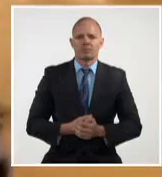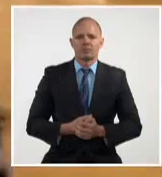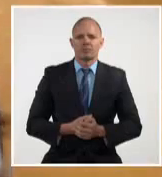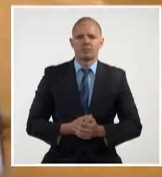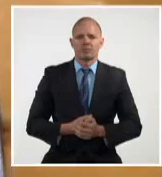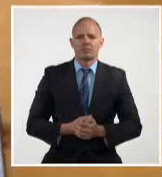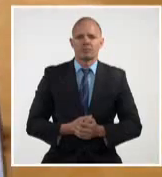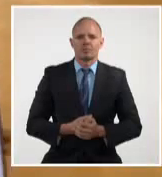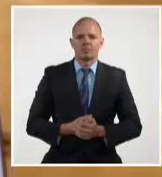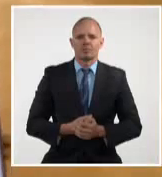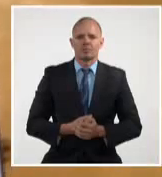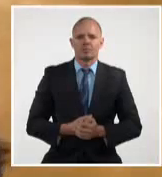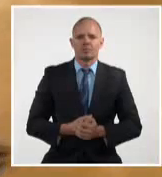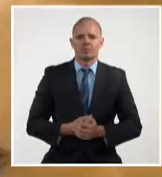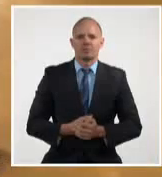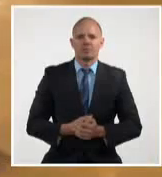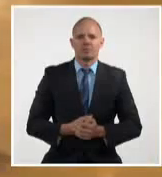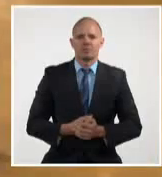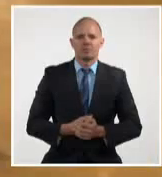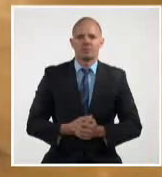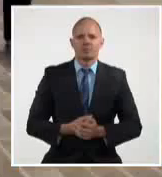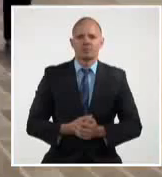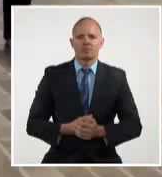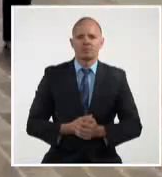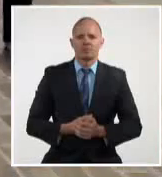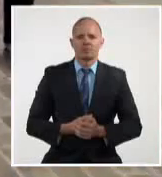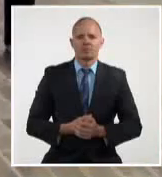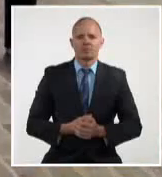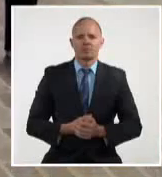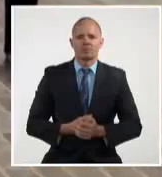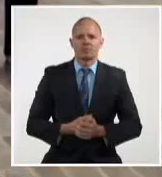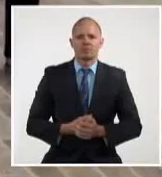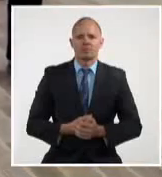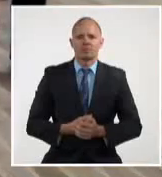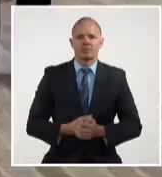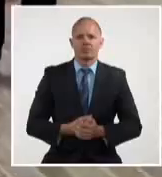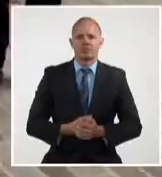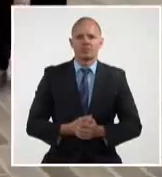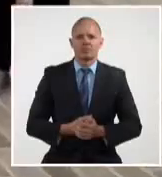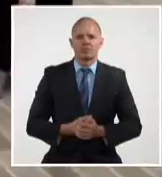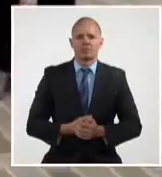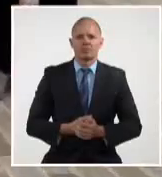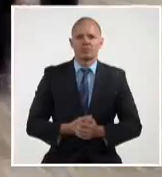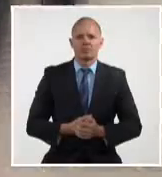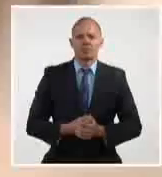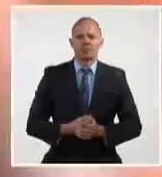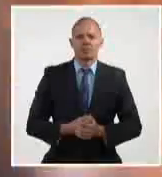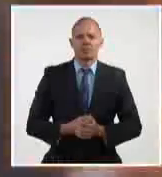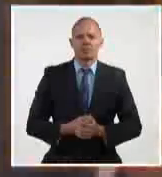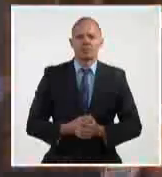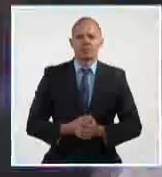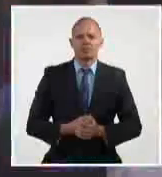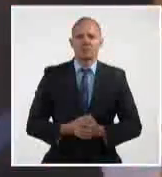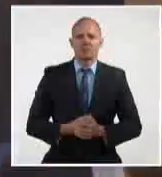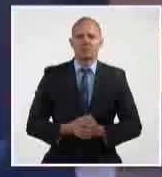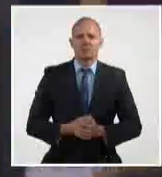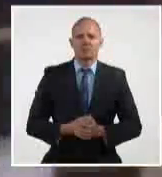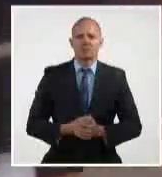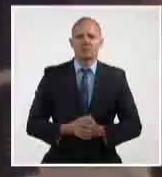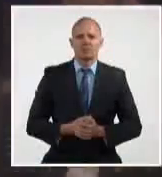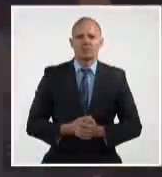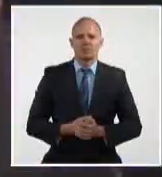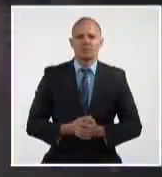primera vez, 2 mujeres, Claudia Sheinbaum y Xochitl Gálvez, disputarán el más alto cargo de la nación. También El Salvador